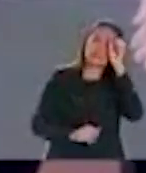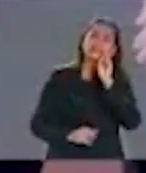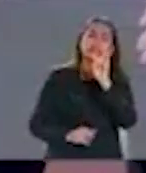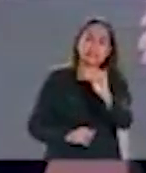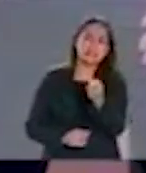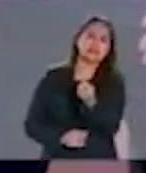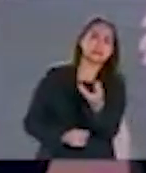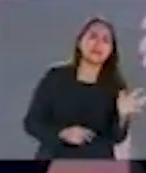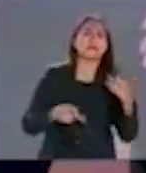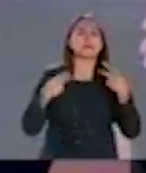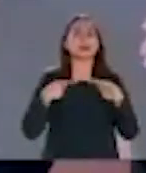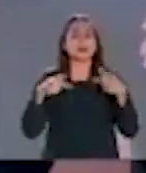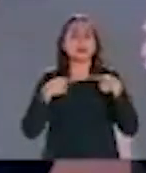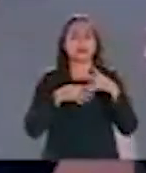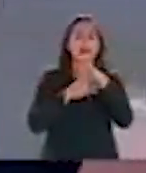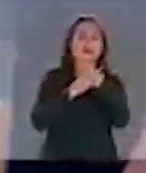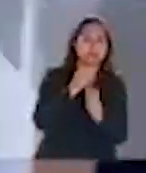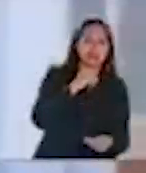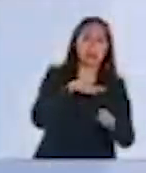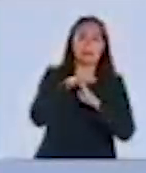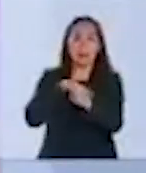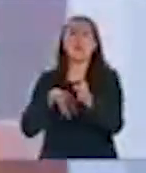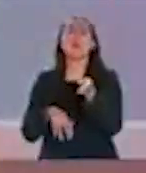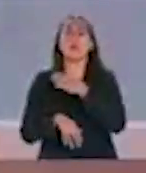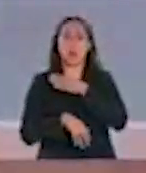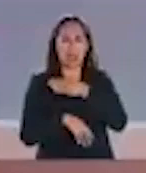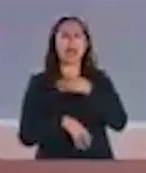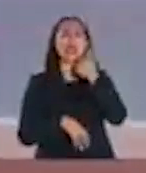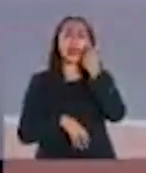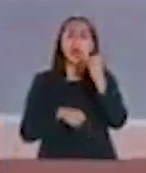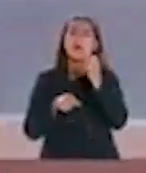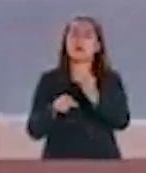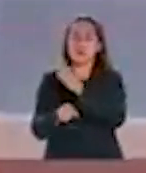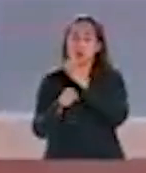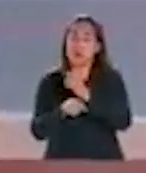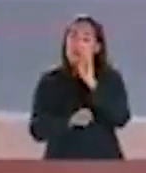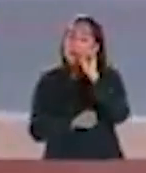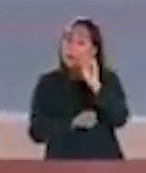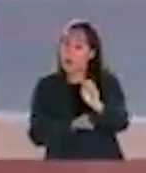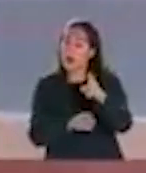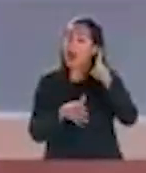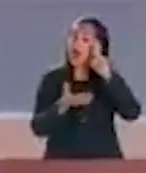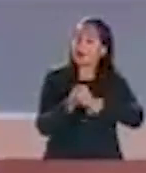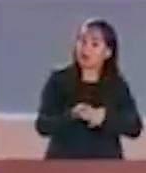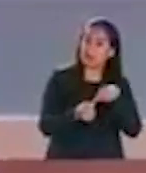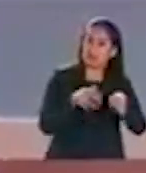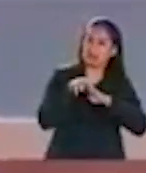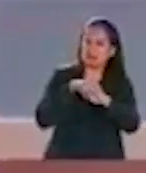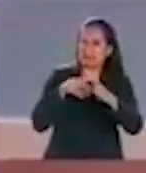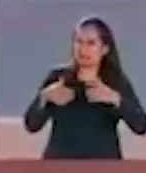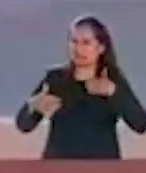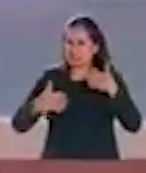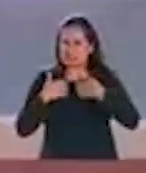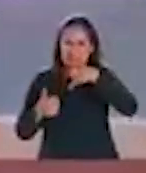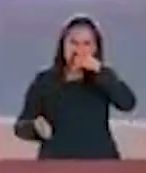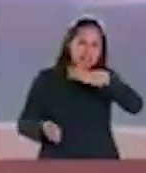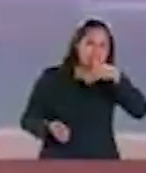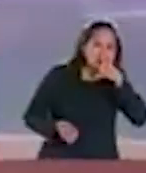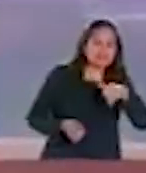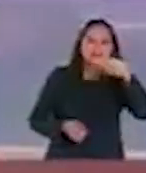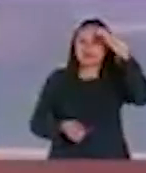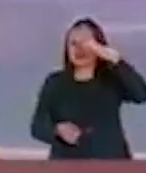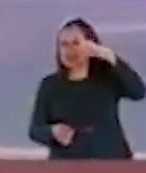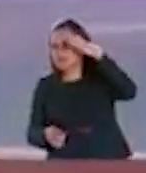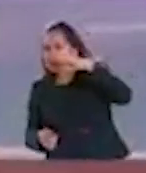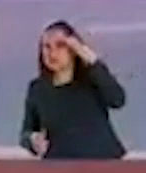de buena fe de buena voluntad buscando esperanza y oportunidad el migrante que viene violentando nuestra propia seguridad y el migrante